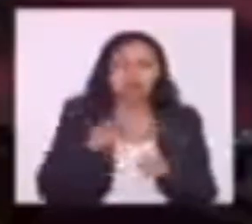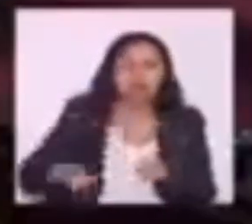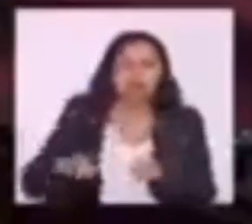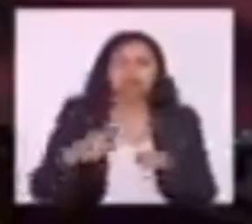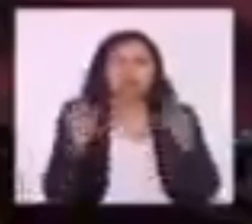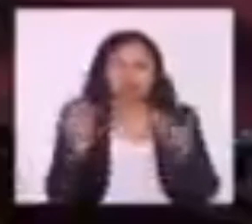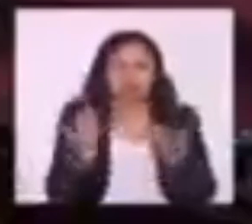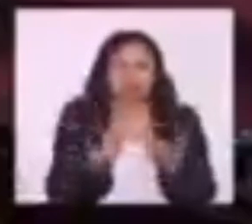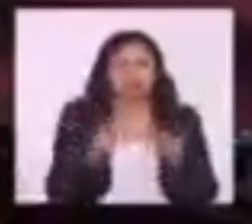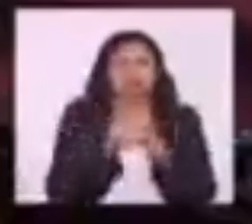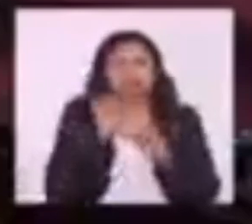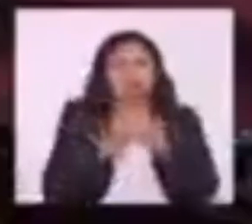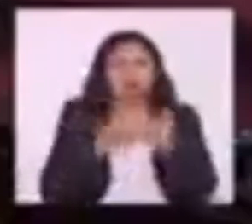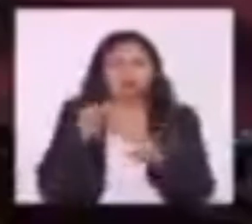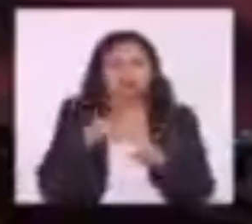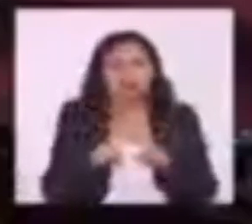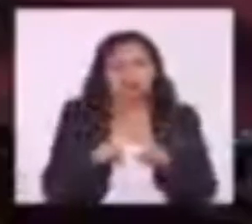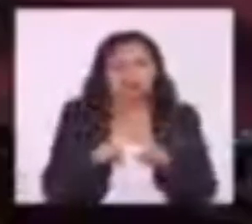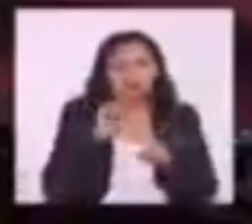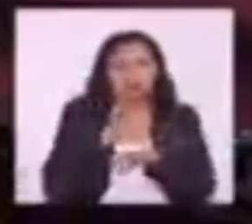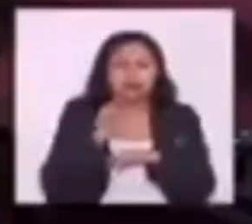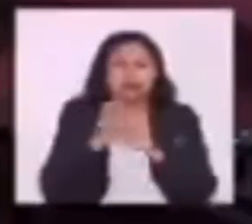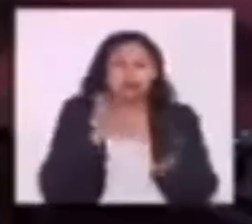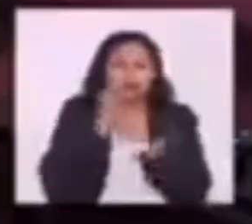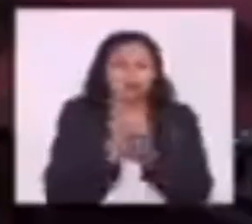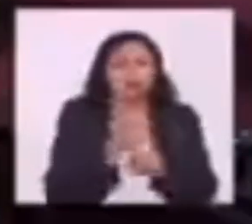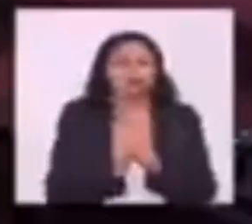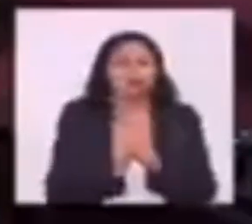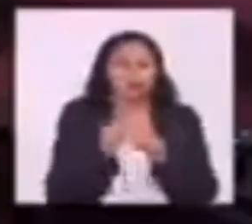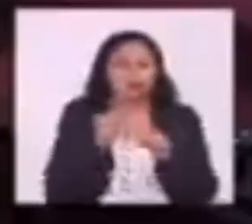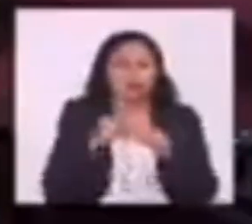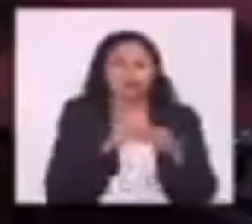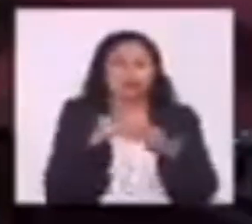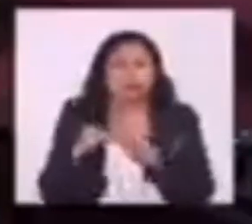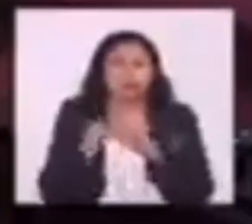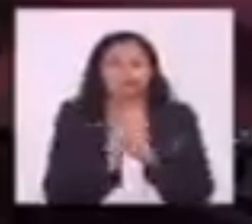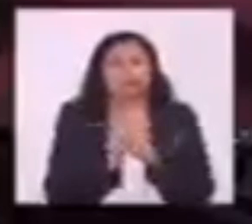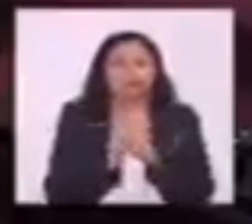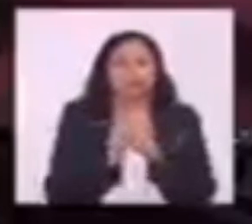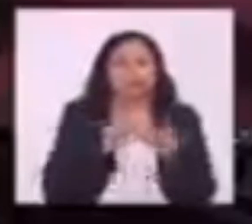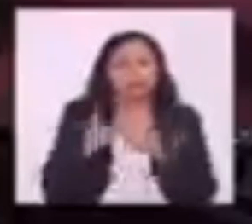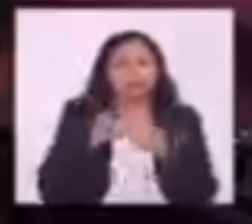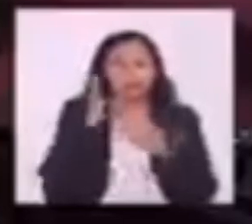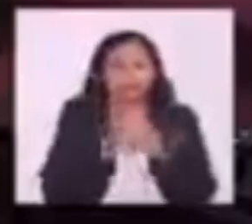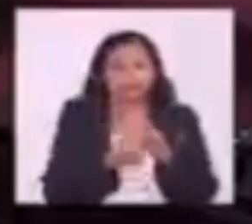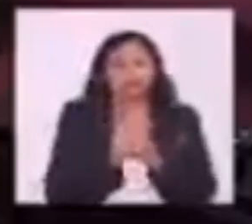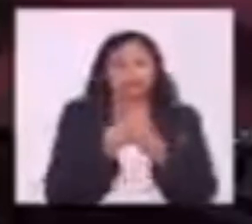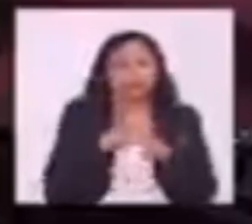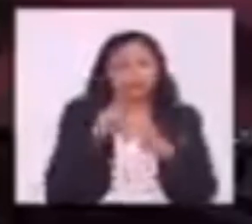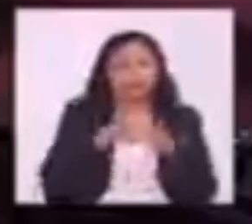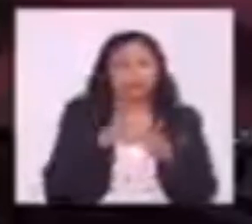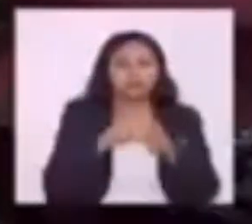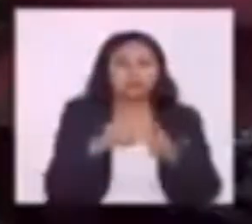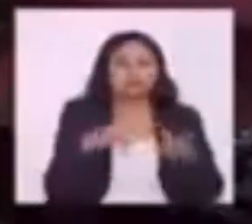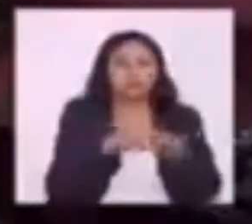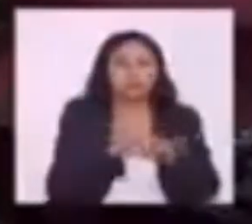y espero que a algunos hoy este mensaje les haya llegado, y especialmente al departamento de Escuintla. El voto del